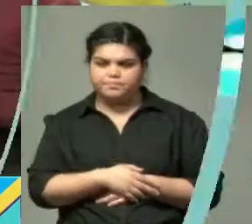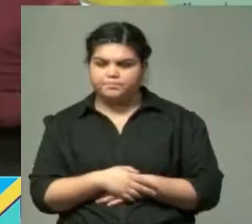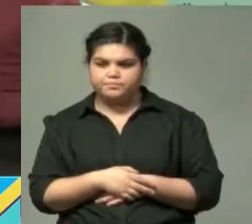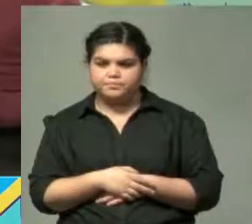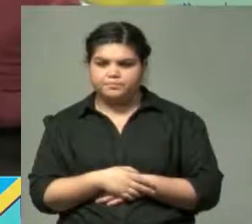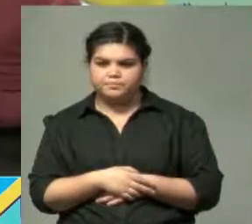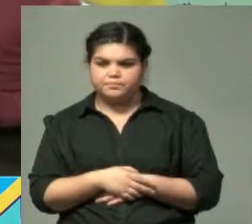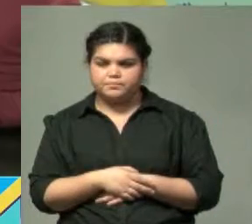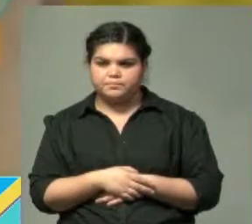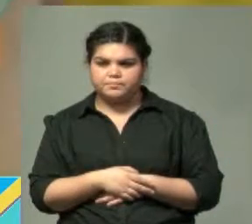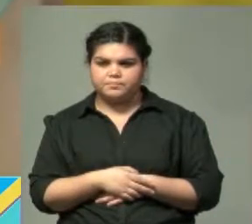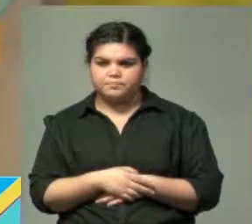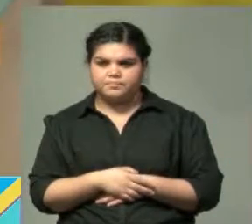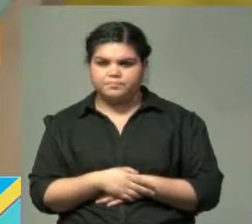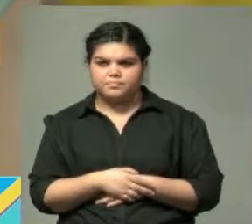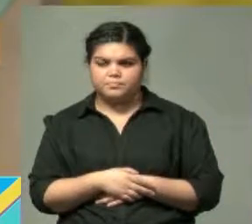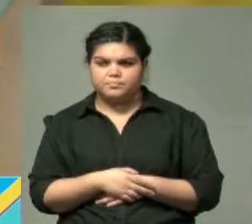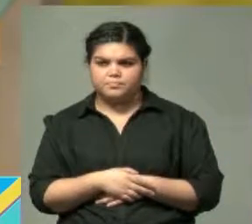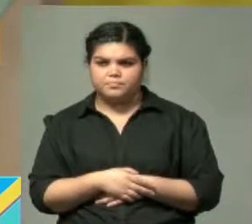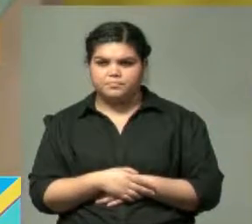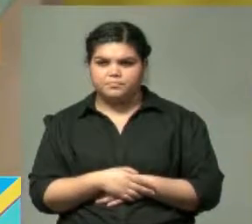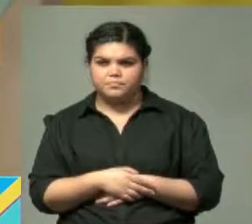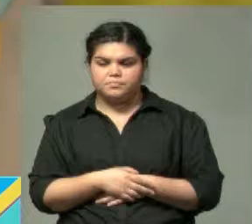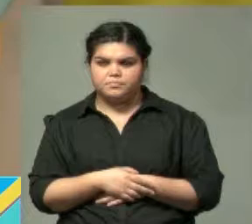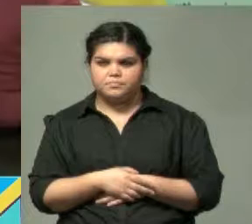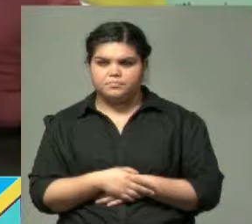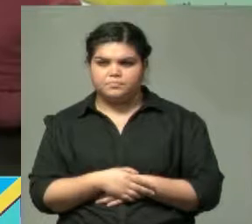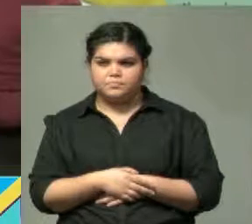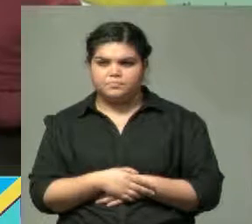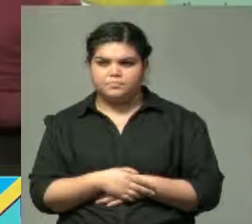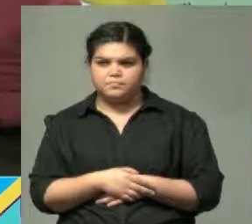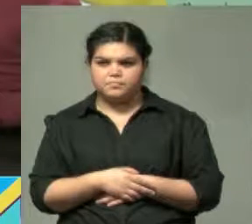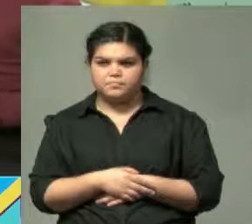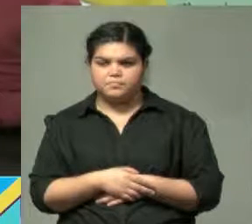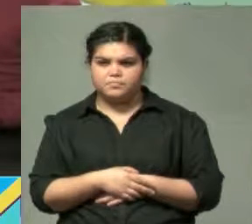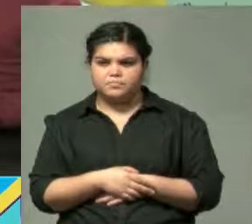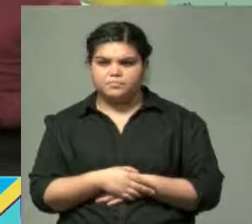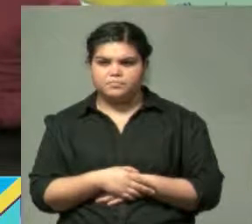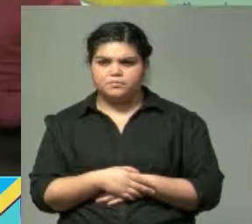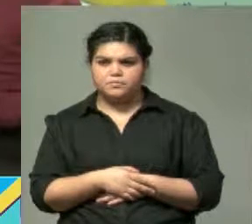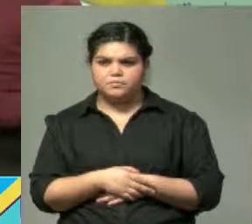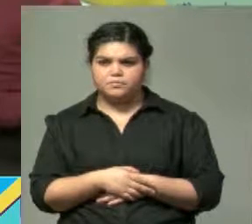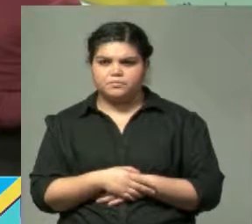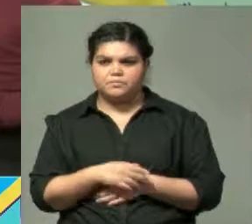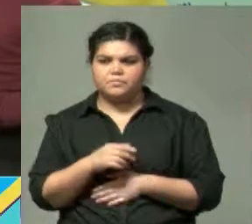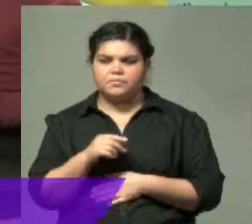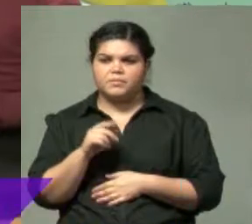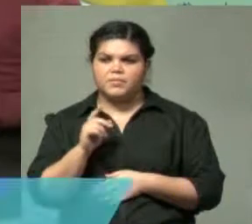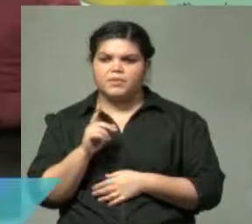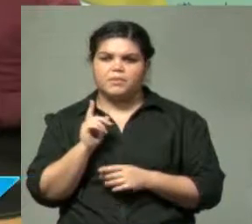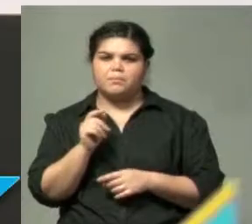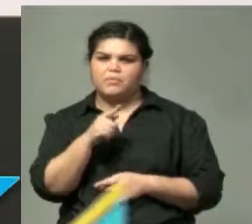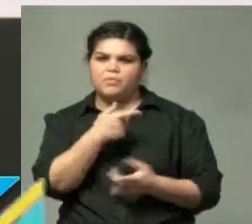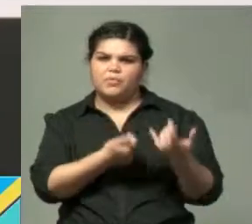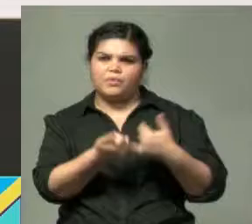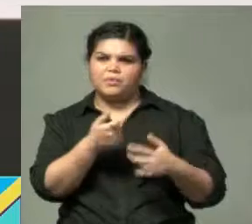menos calificación, busca trabajo y no lo encuentra. Bien, eso desde la parte técnica podríamos estar hablando. Claro. Ahora paso